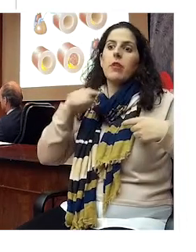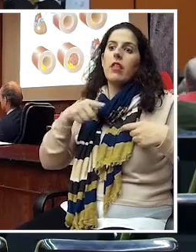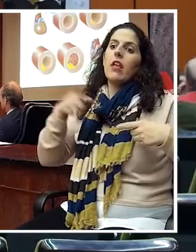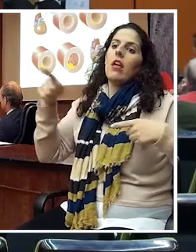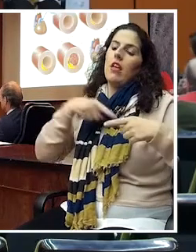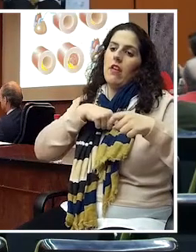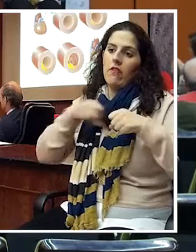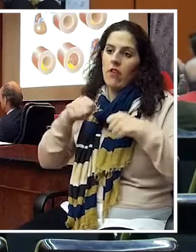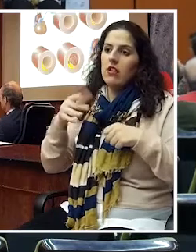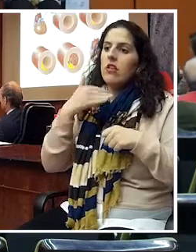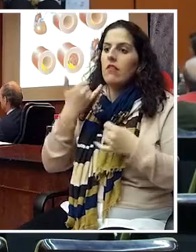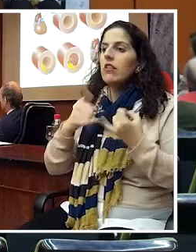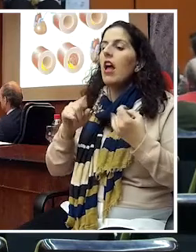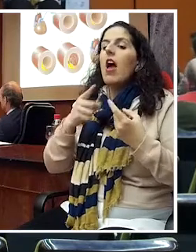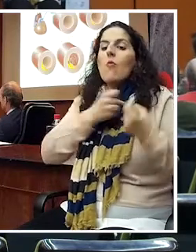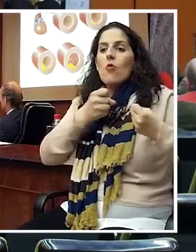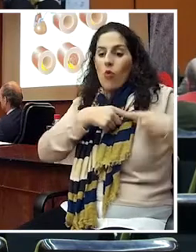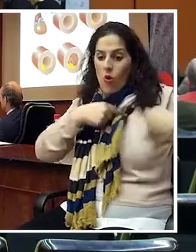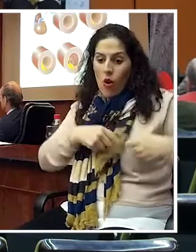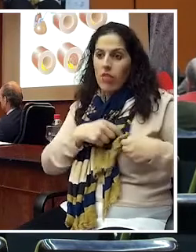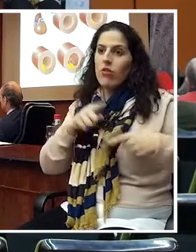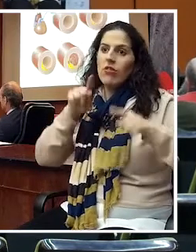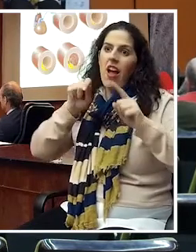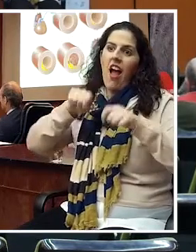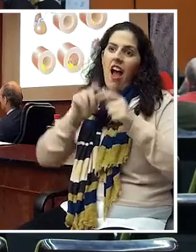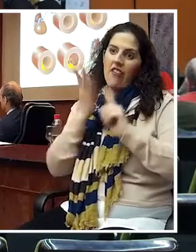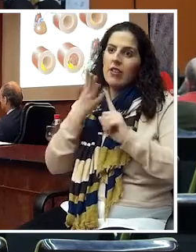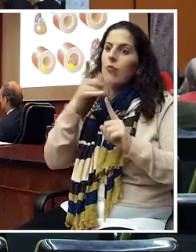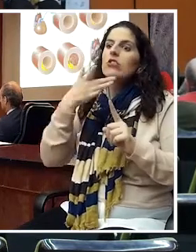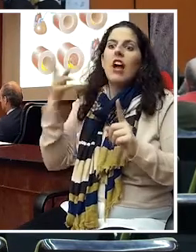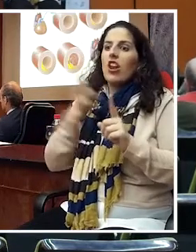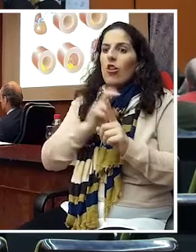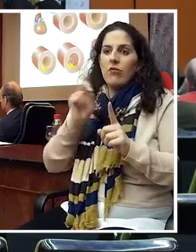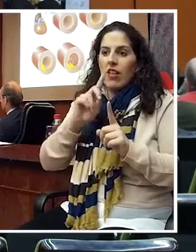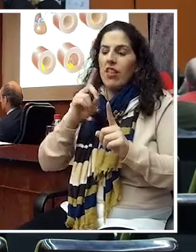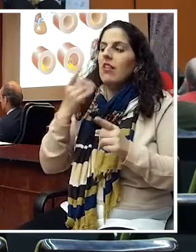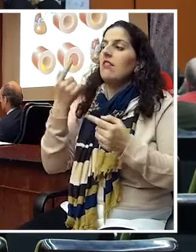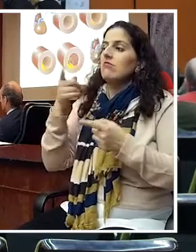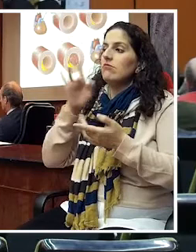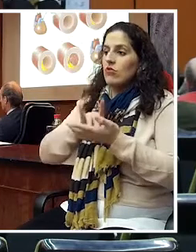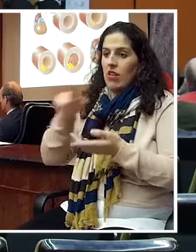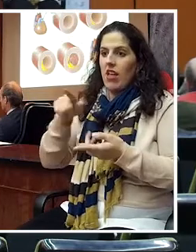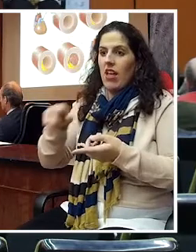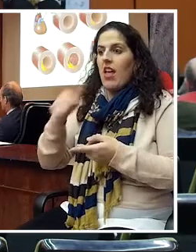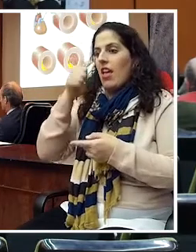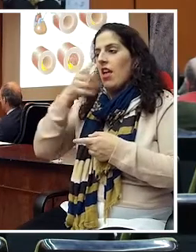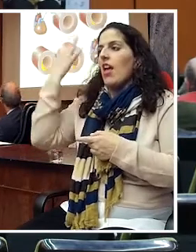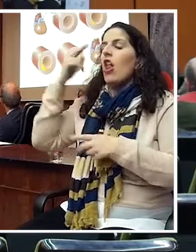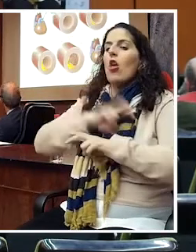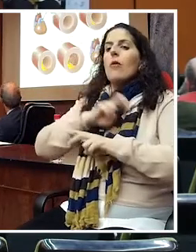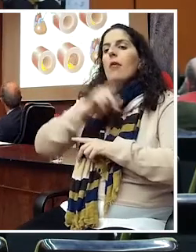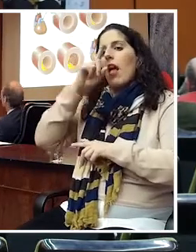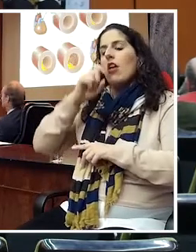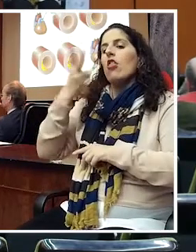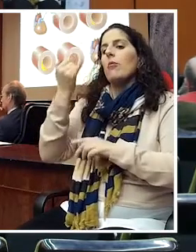y pone en riesgo el músculo dependiente de esta arteria. Y esto es lo que le pasó a Alfonso en noviembre del